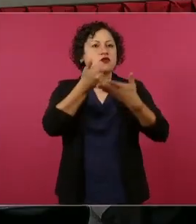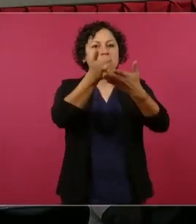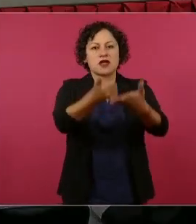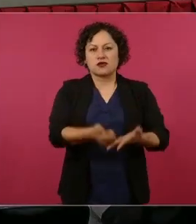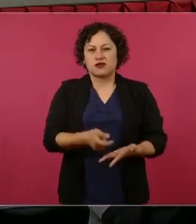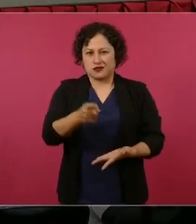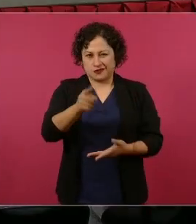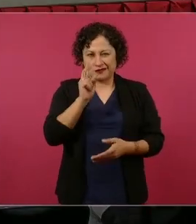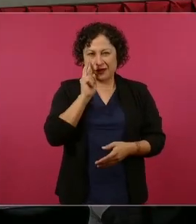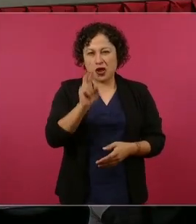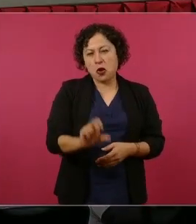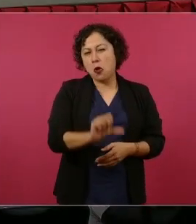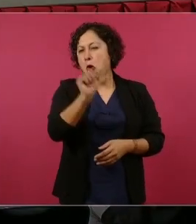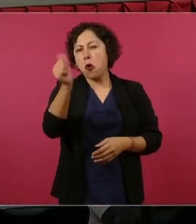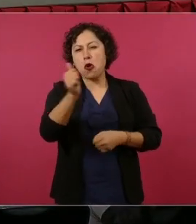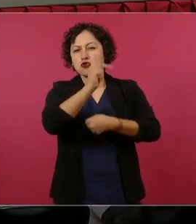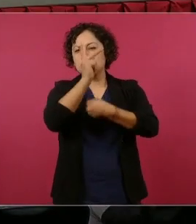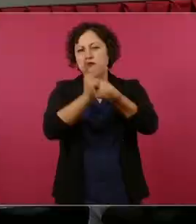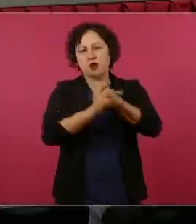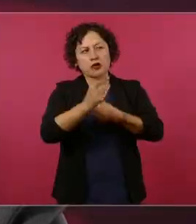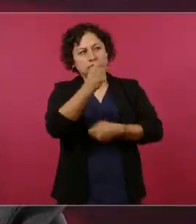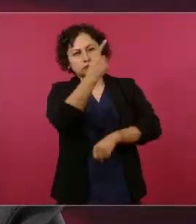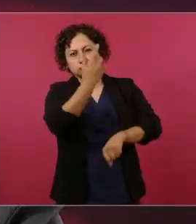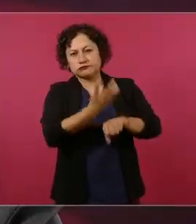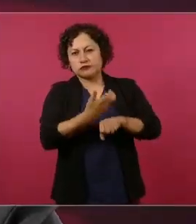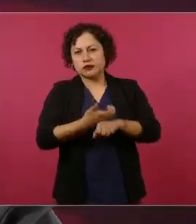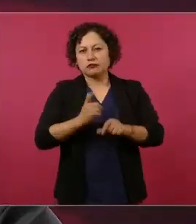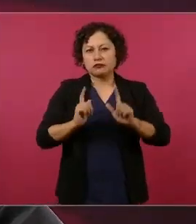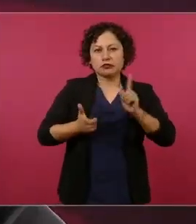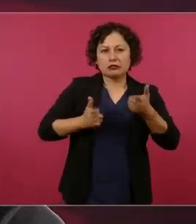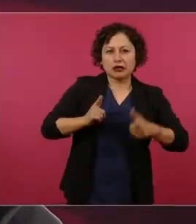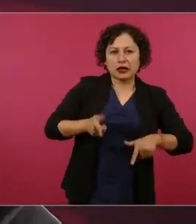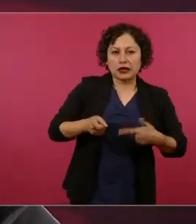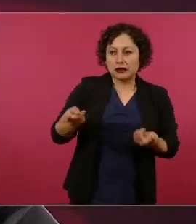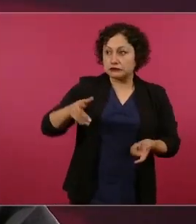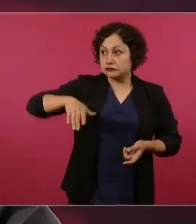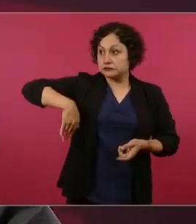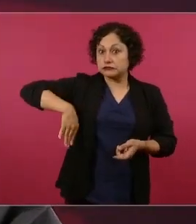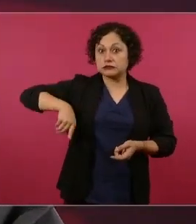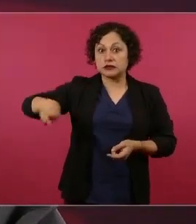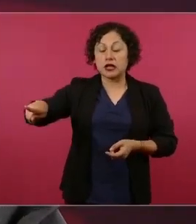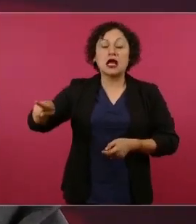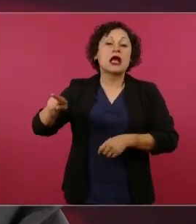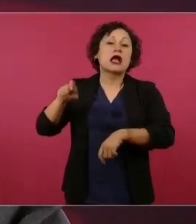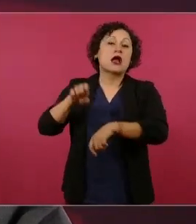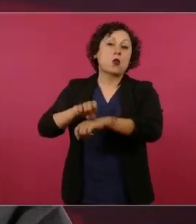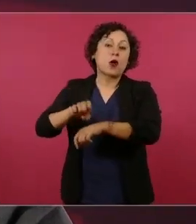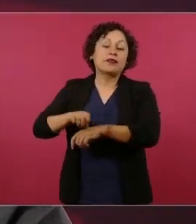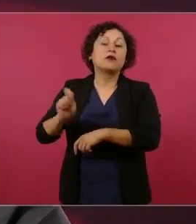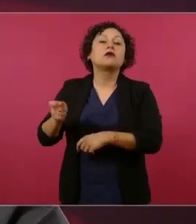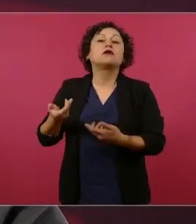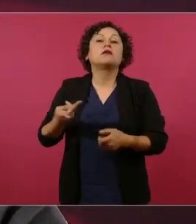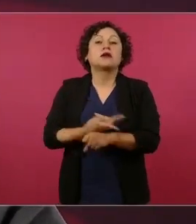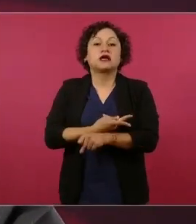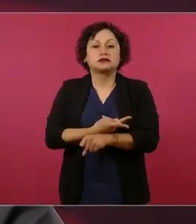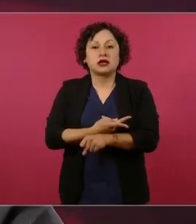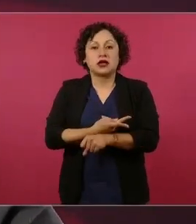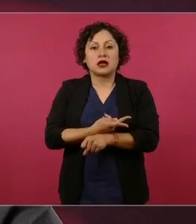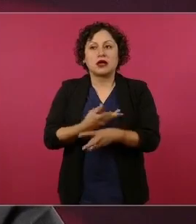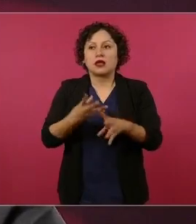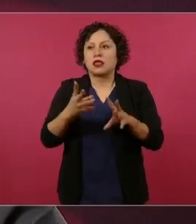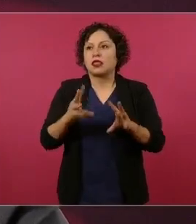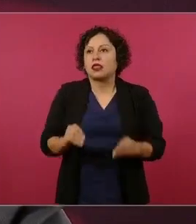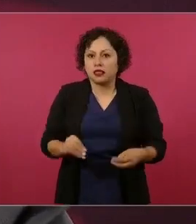ha sucedido recientemente en Ecuador, ¿verdad? Para poder hacer eso, teníamos que tener un